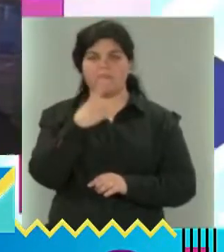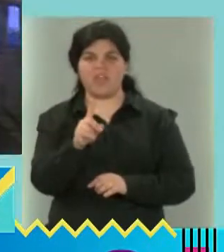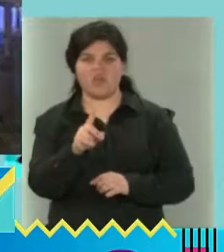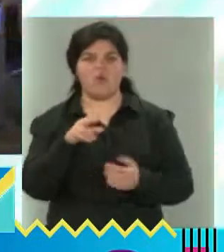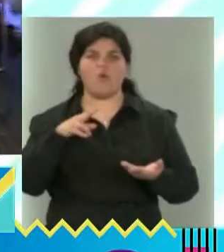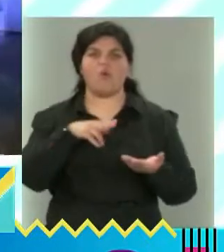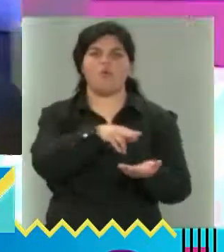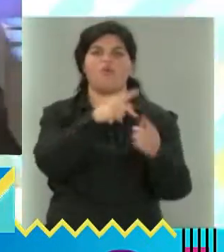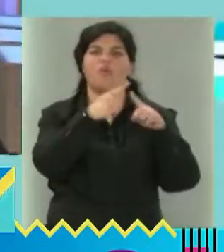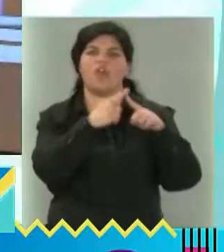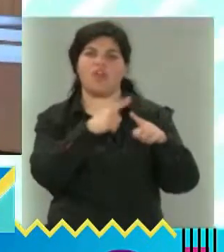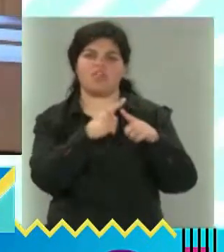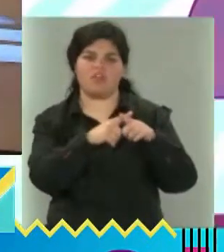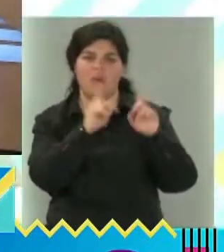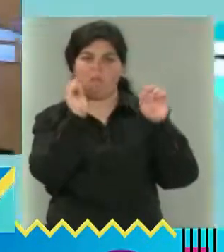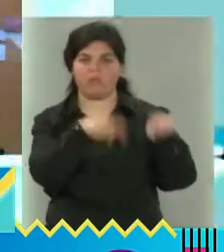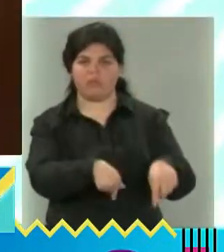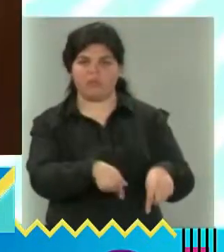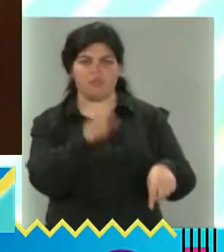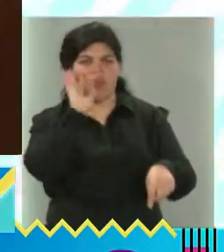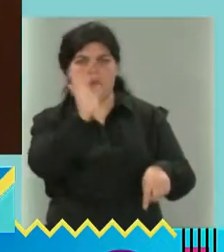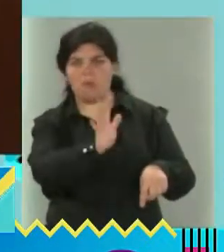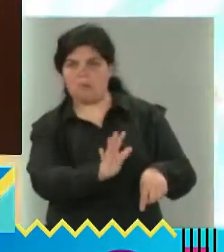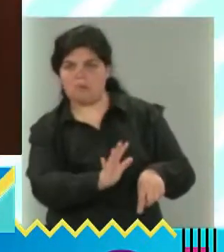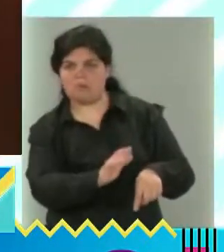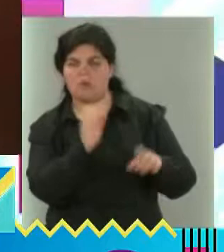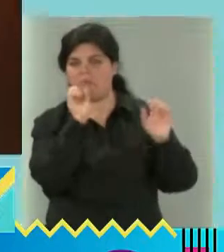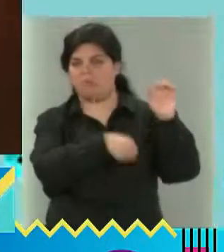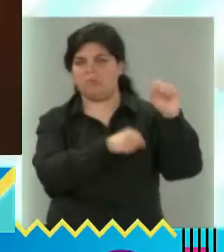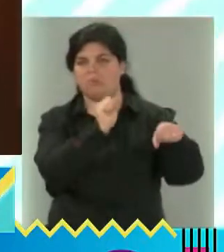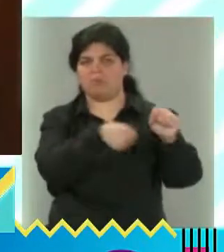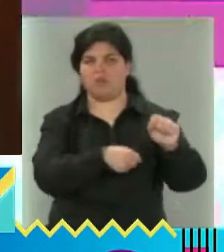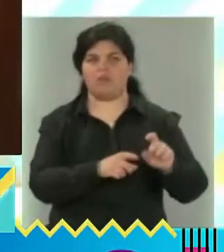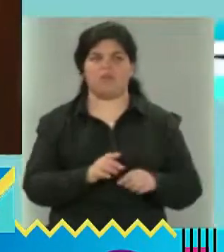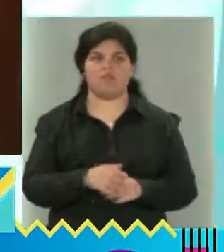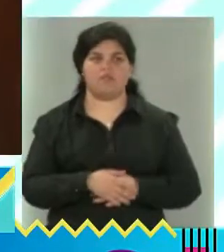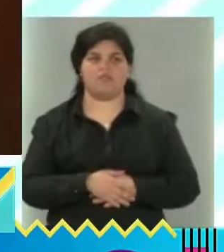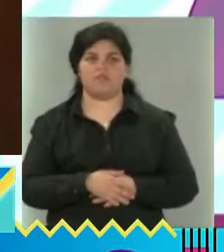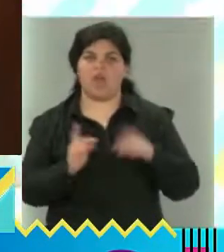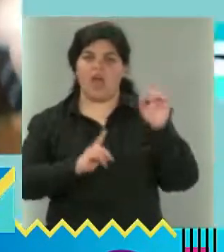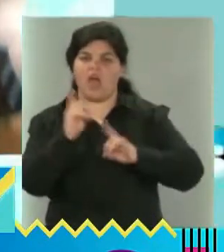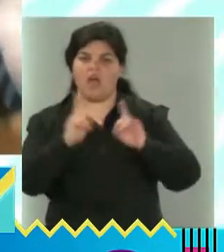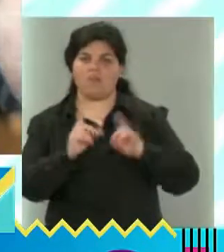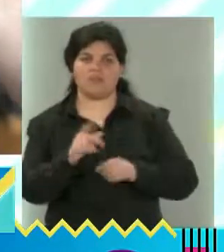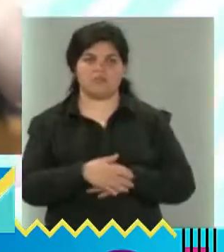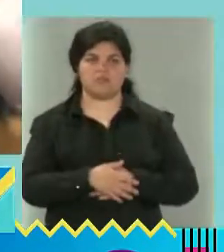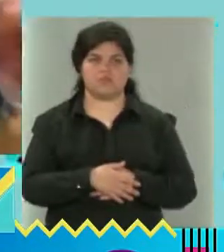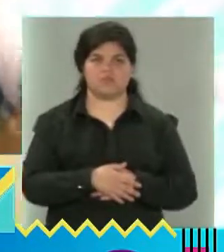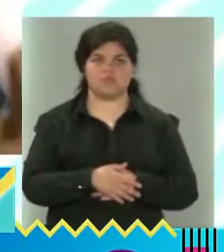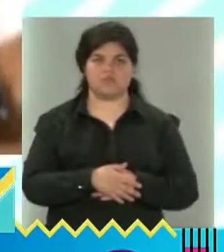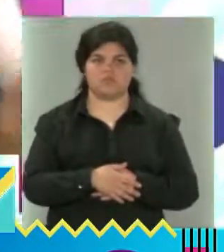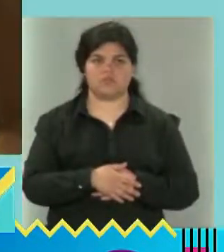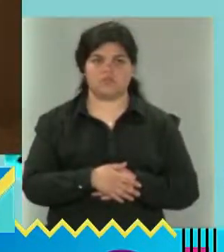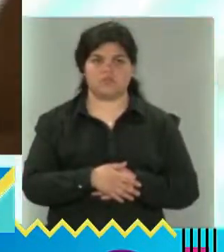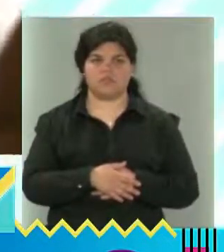que tenemos. O sea, hay muchos que a lo mejor se separan o después de un tiempo dejan de ir